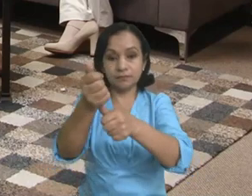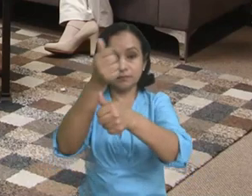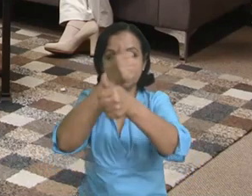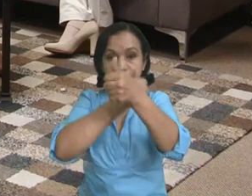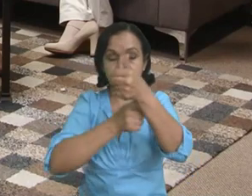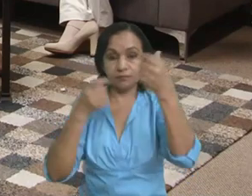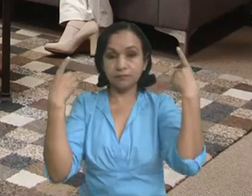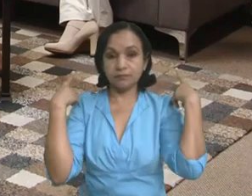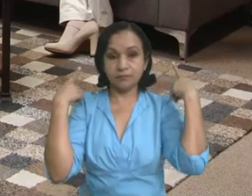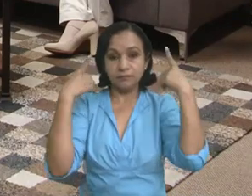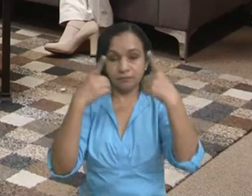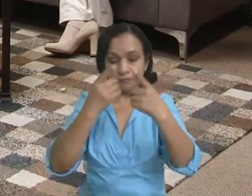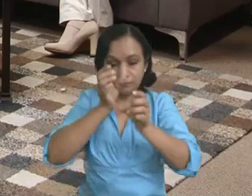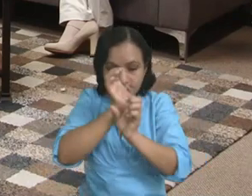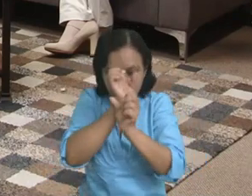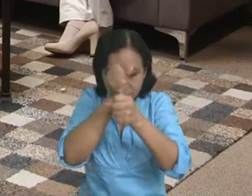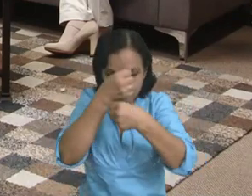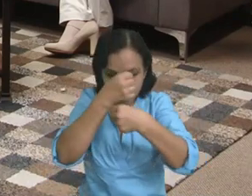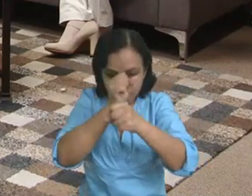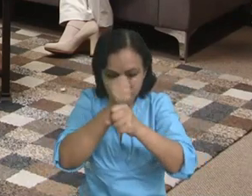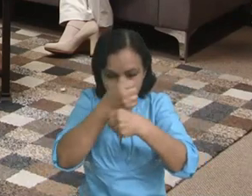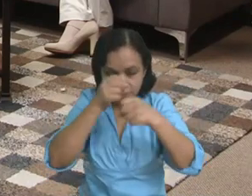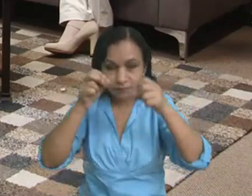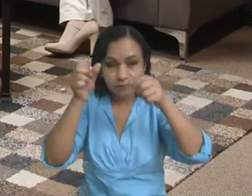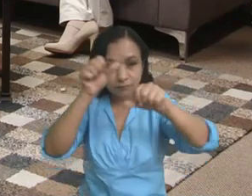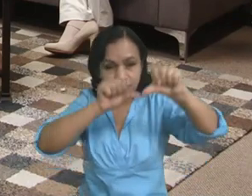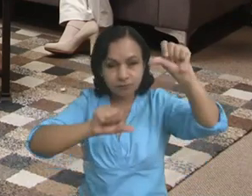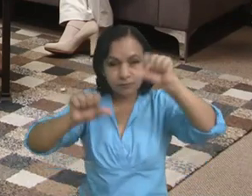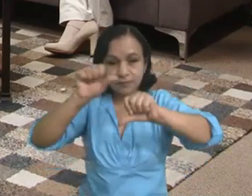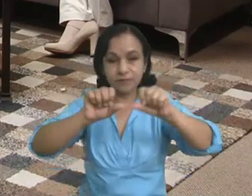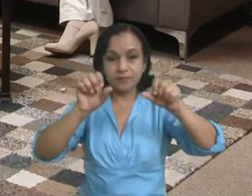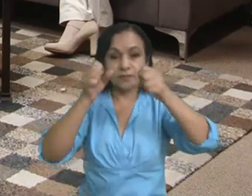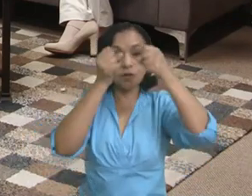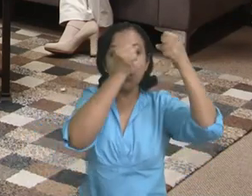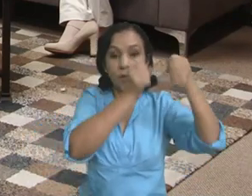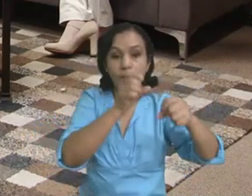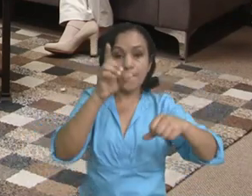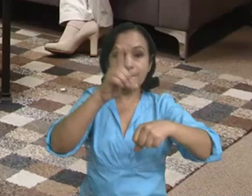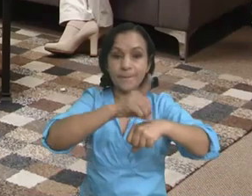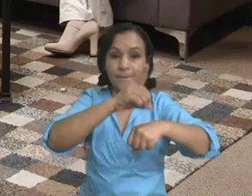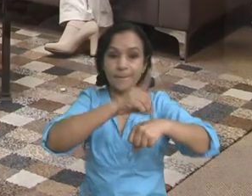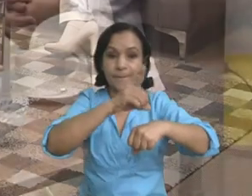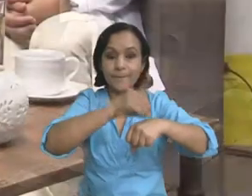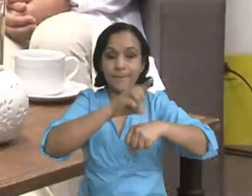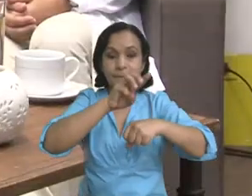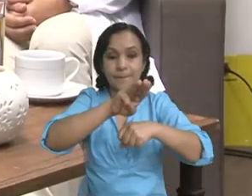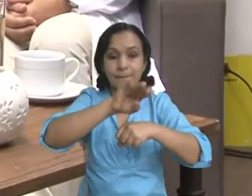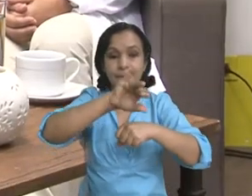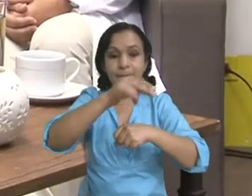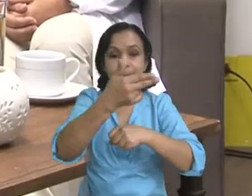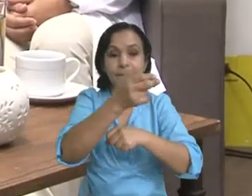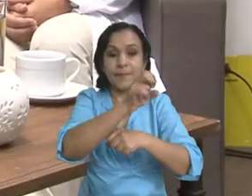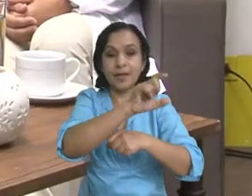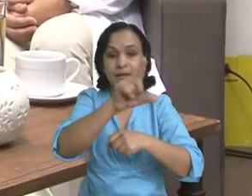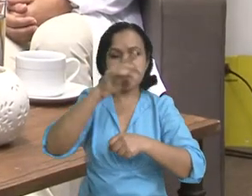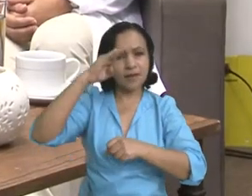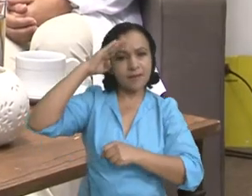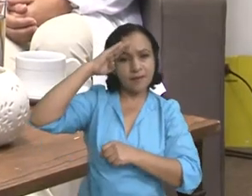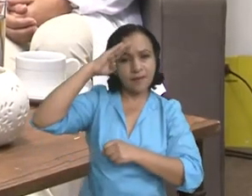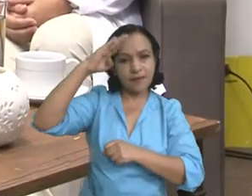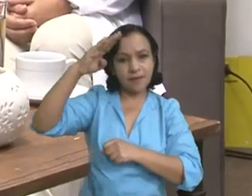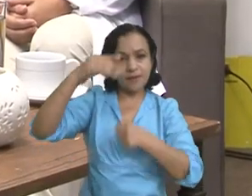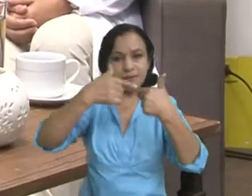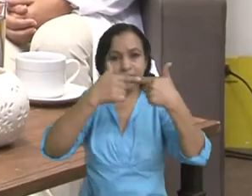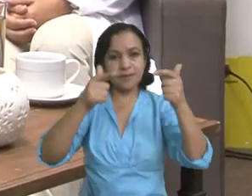Centro de Ingeniería Genética y Biotecnología, y junto a ella también nos acompaña el doctor Michel Cabrera, jefe de la misión